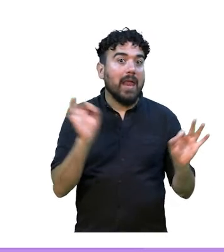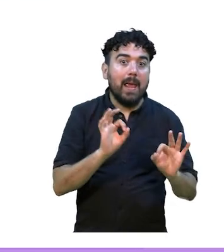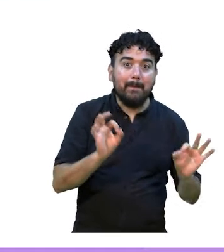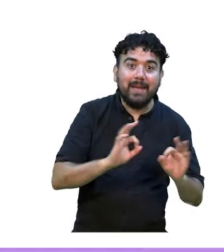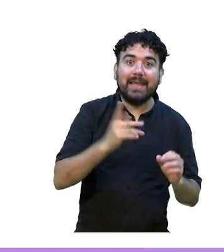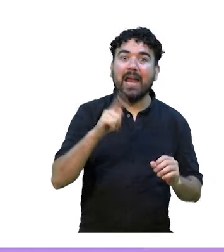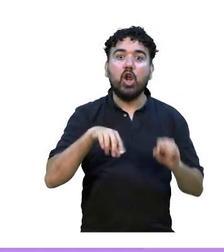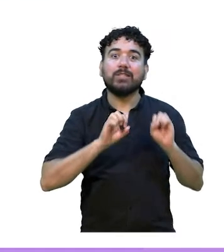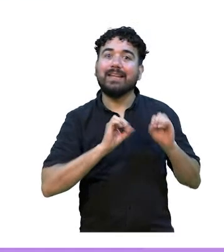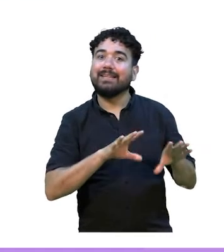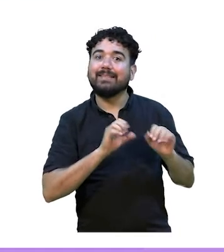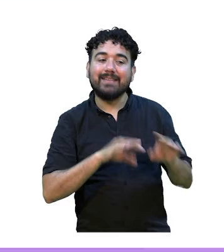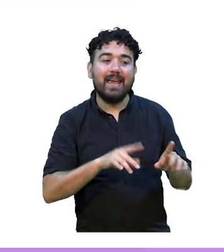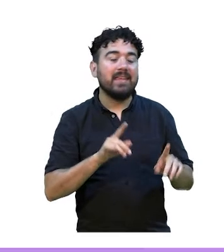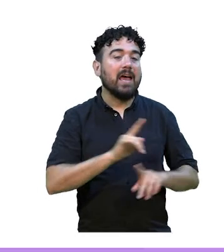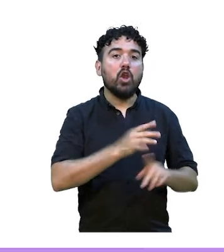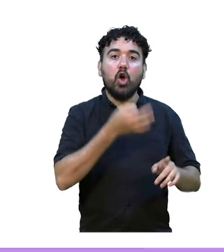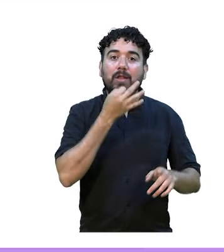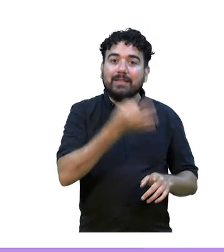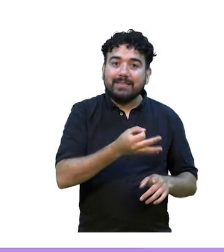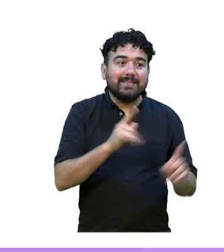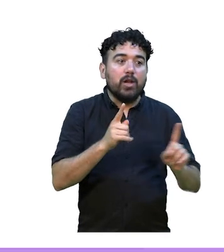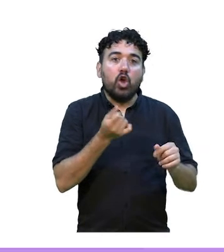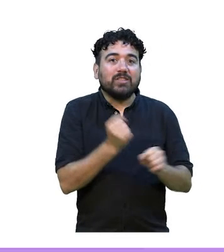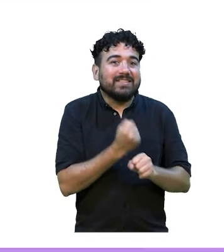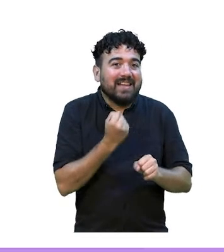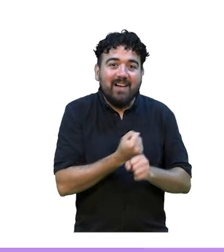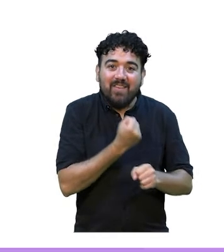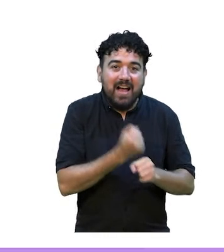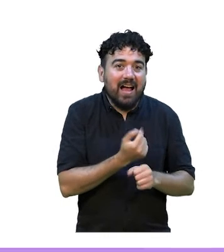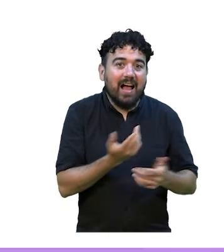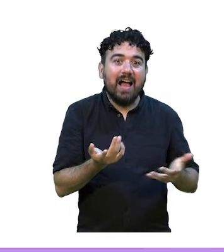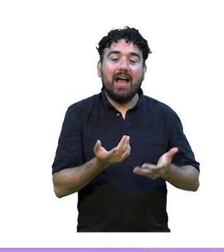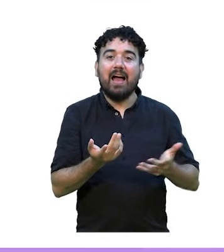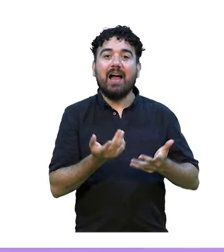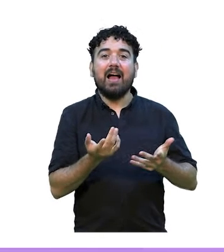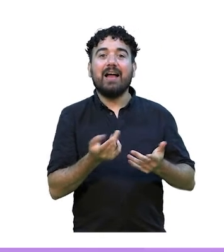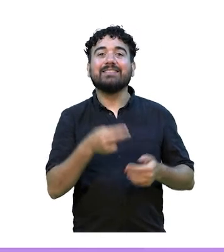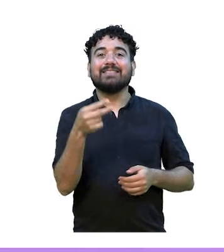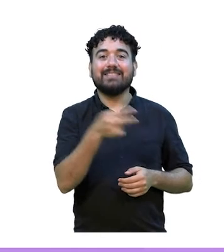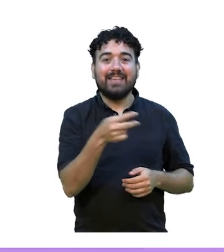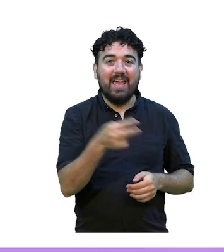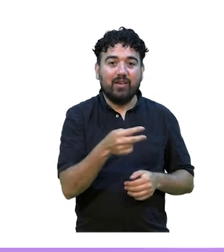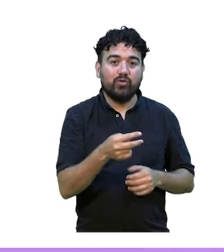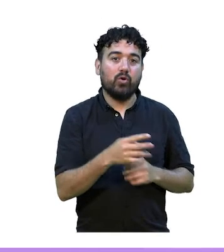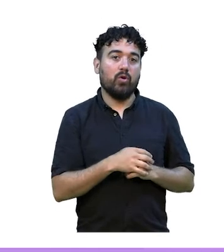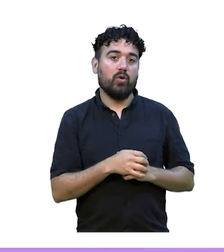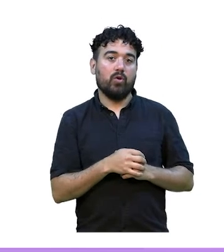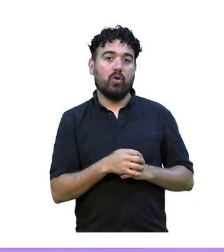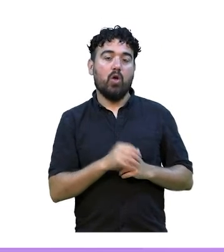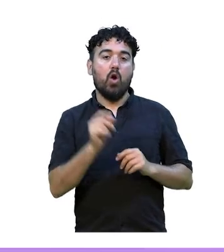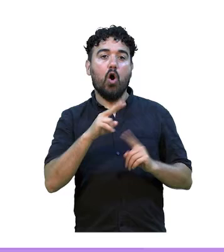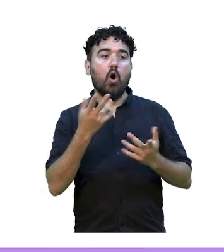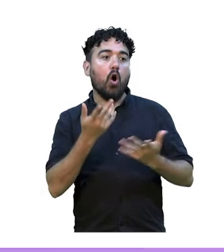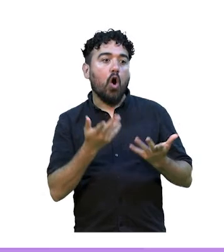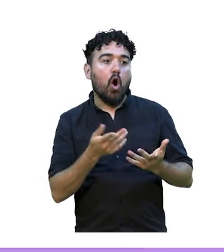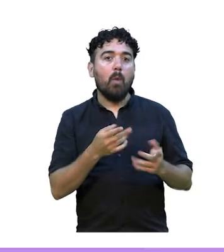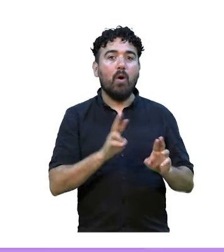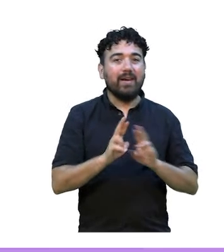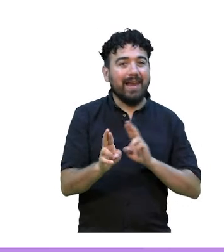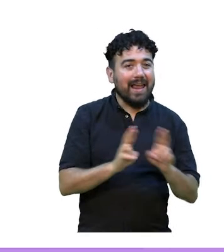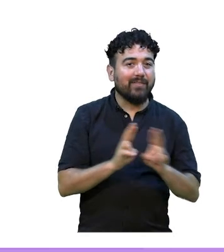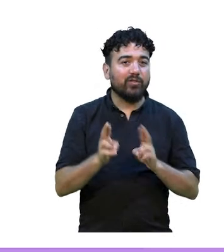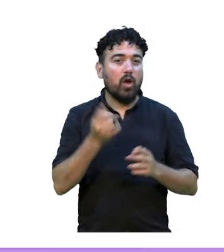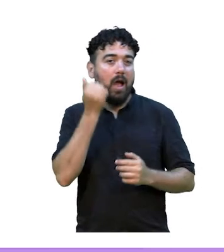primera infancia, no se le habla, ni se le enseña, ni se trabaja el sexo o